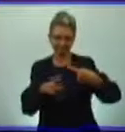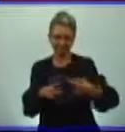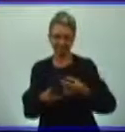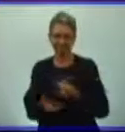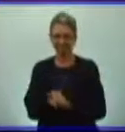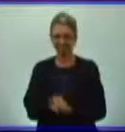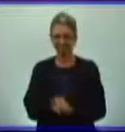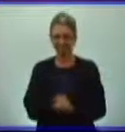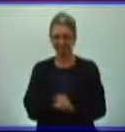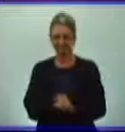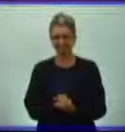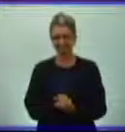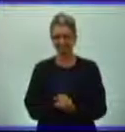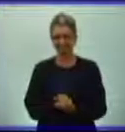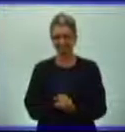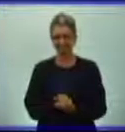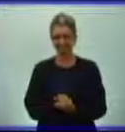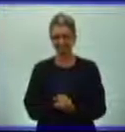Veamos.